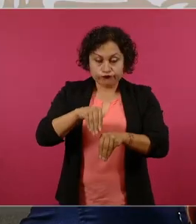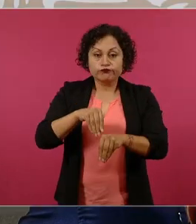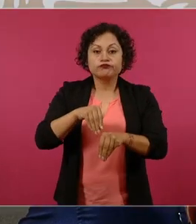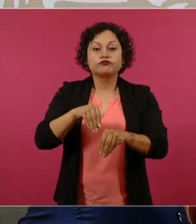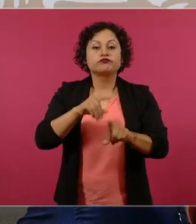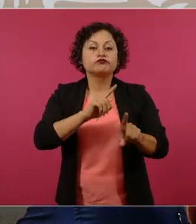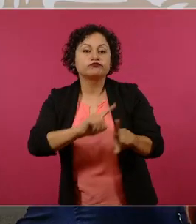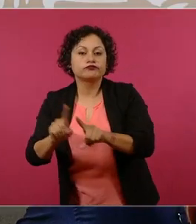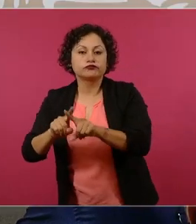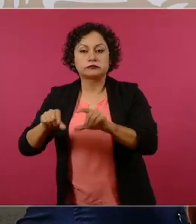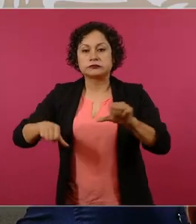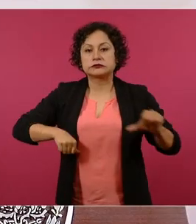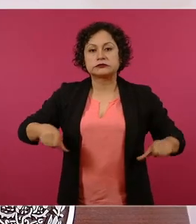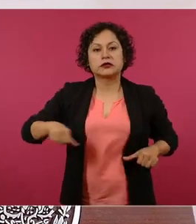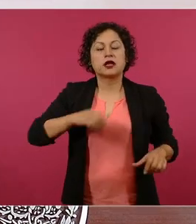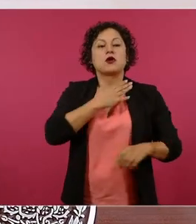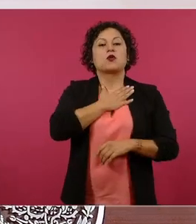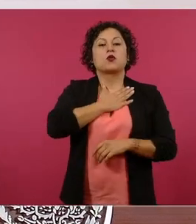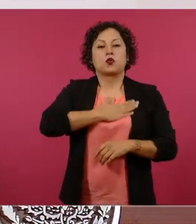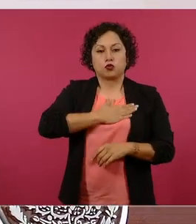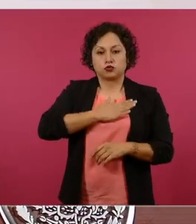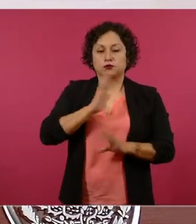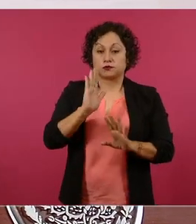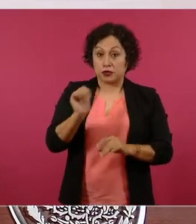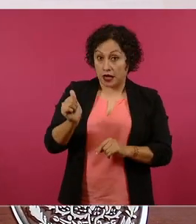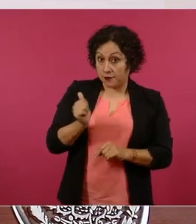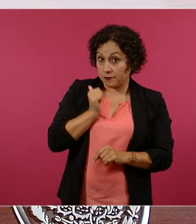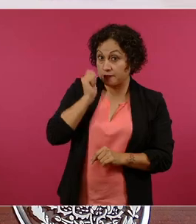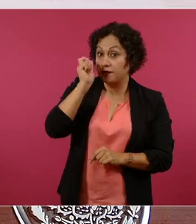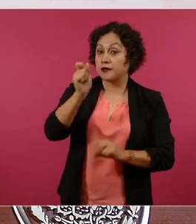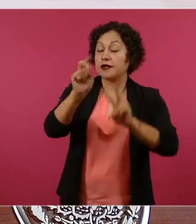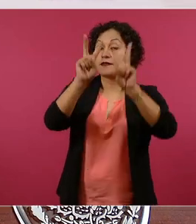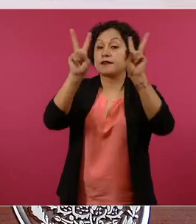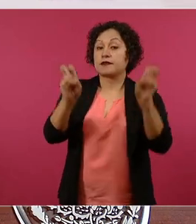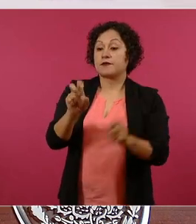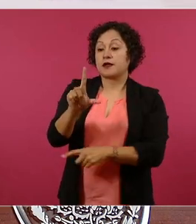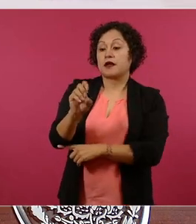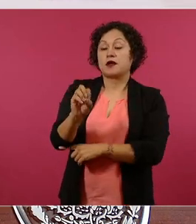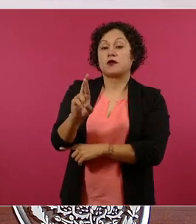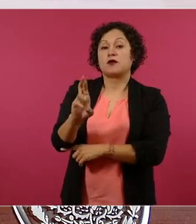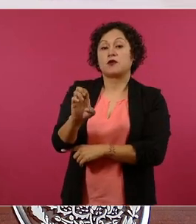de L De Mola es que leí algo que dijo que